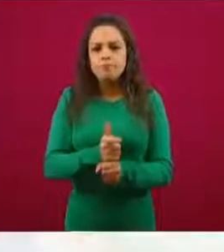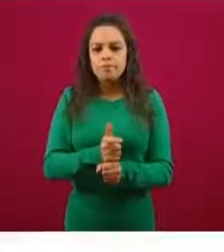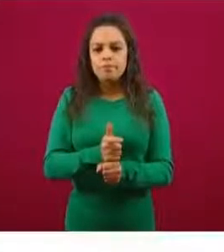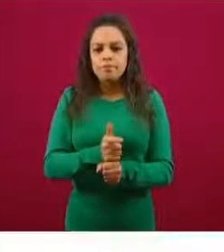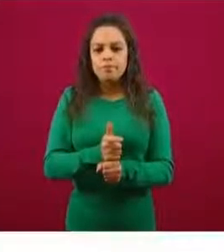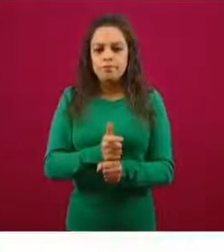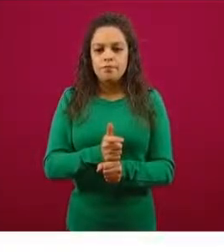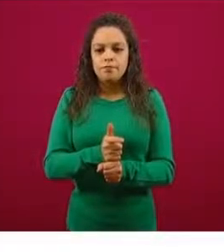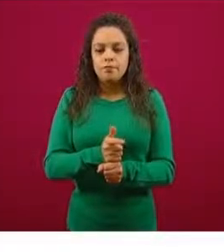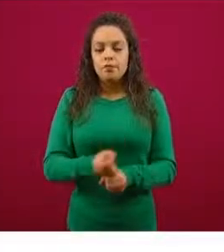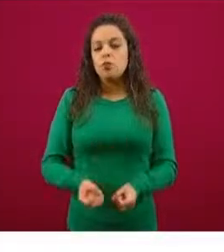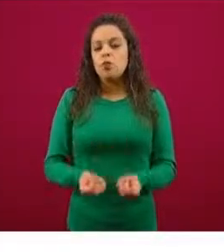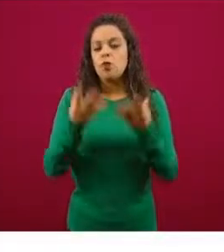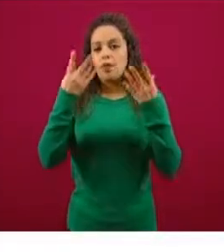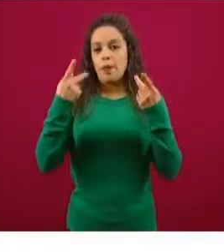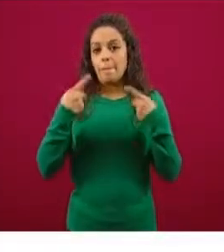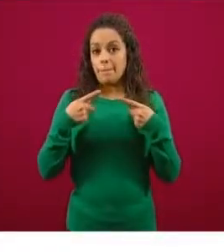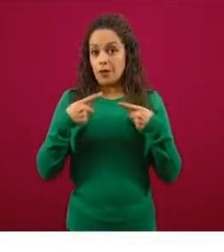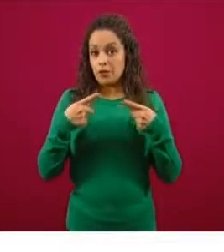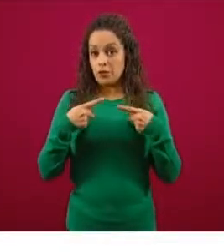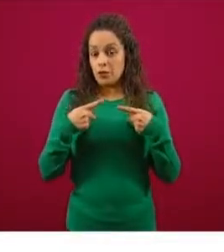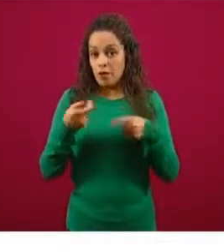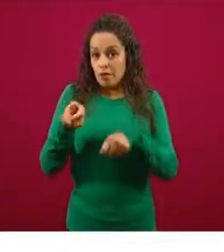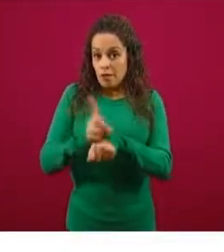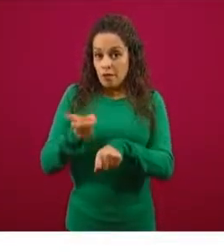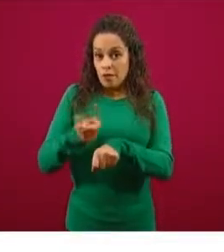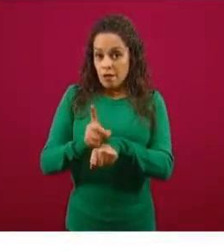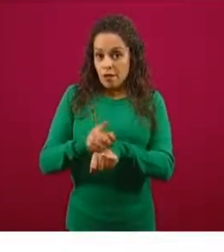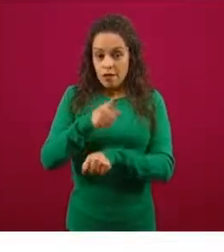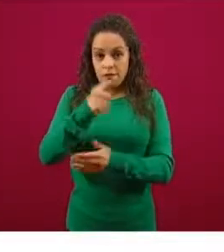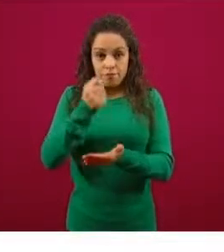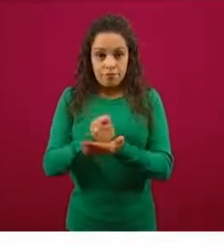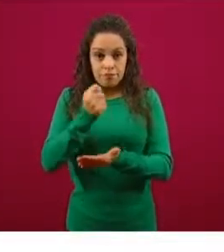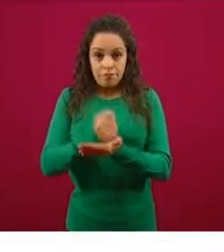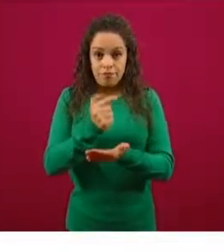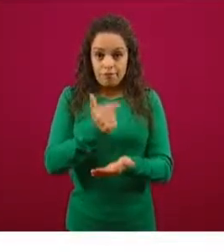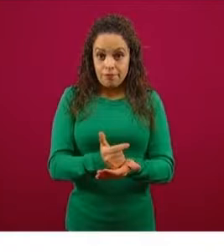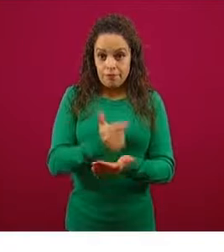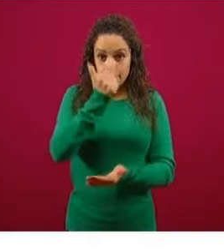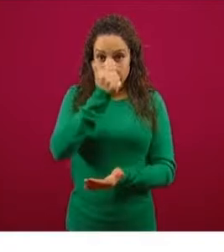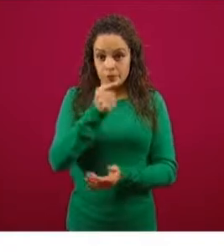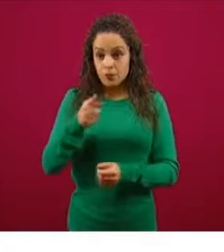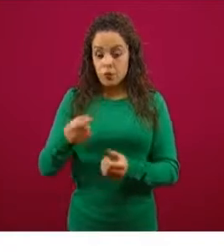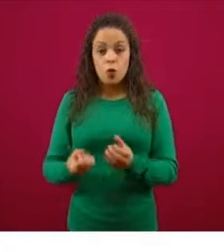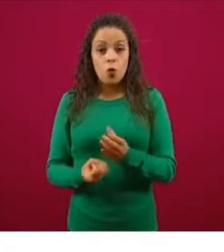estarían en la terapia intensiva. No son casos nuevos que ingresan a la terapia intensiva.